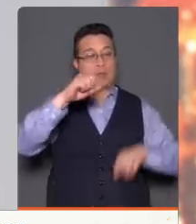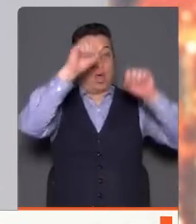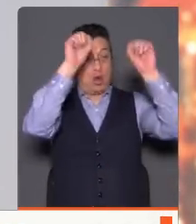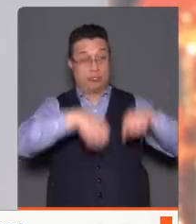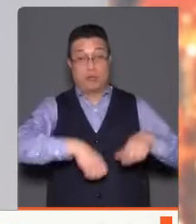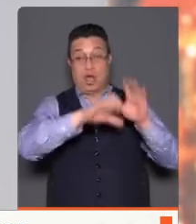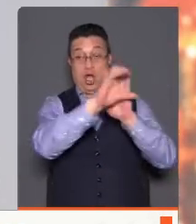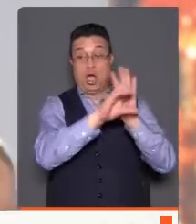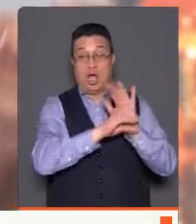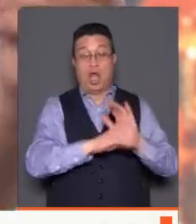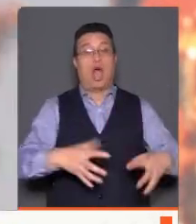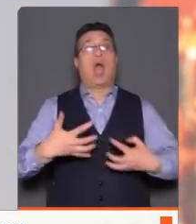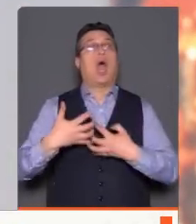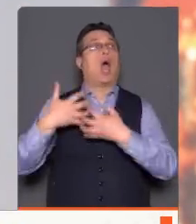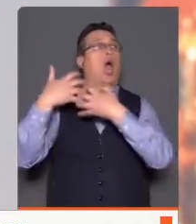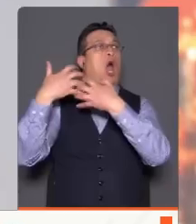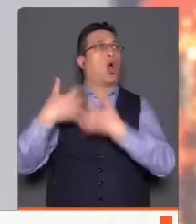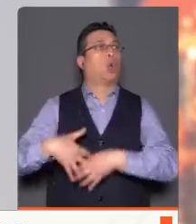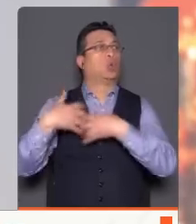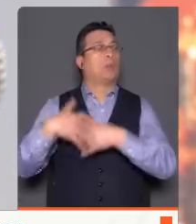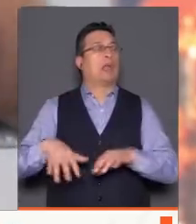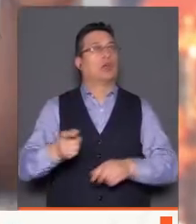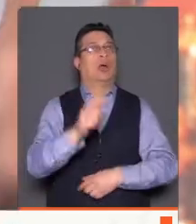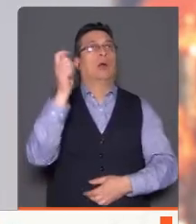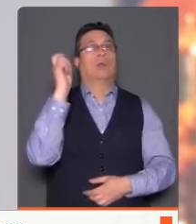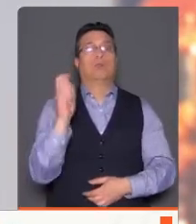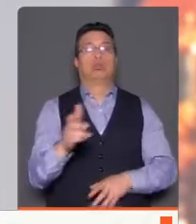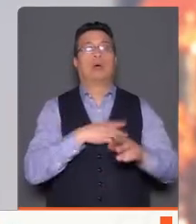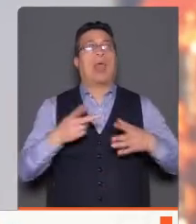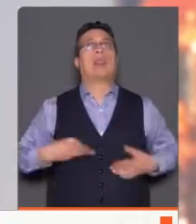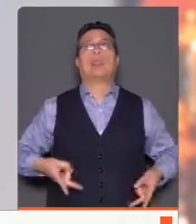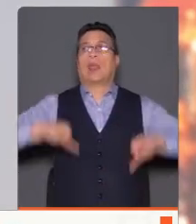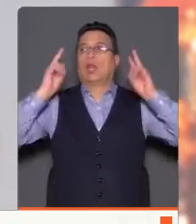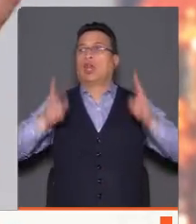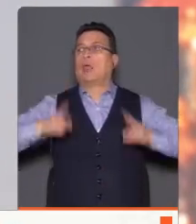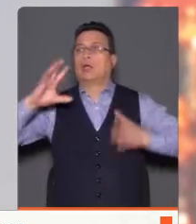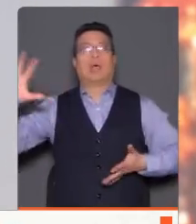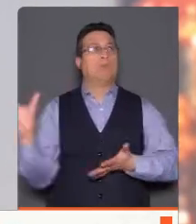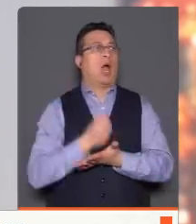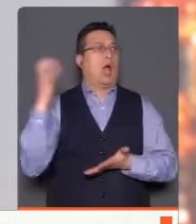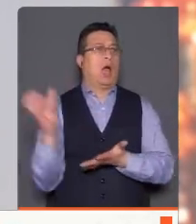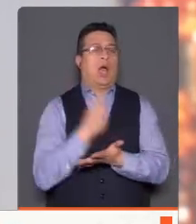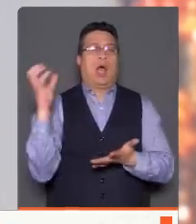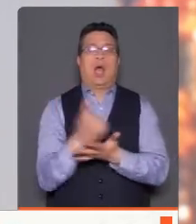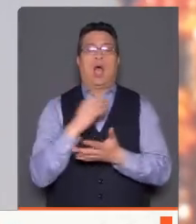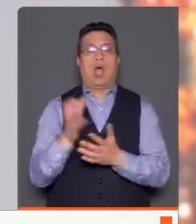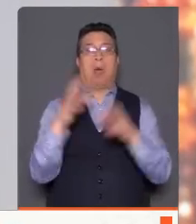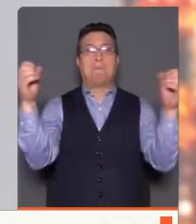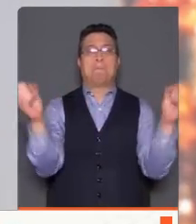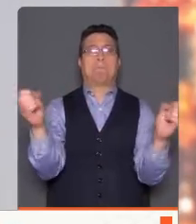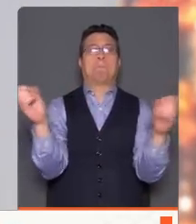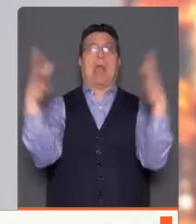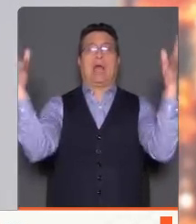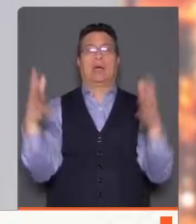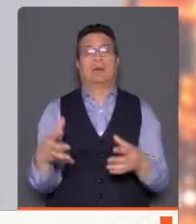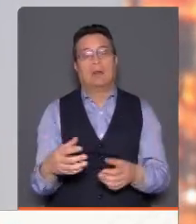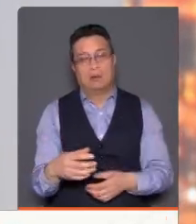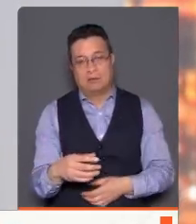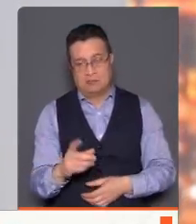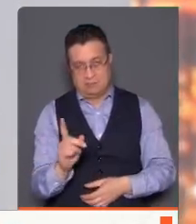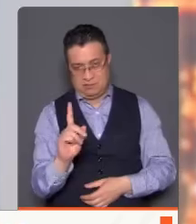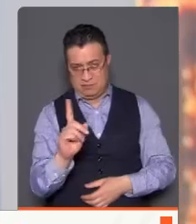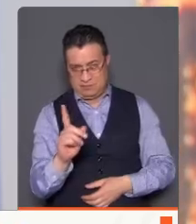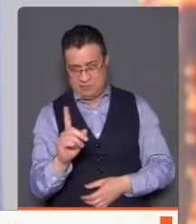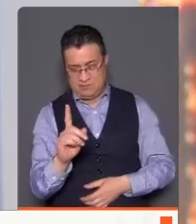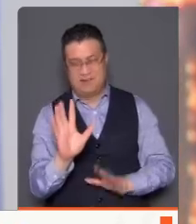constitucional se hacen automático y de ese minuto para el otro hay puros derechos, ¿no es cierto?, que se van a cumplir casi con varita mágica. Quiero decirle a la gente en la casa que